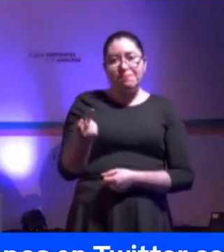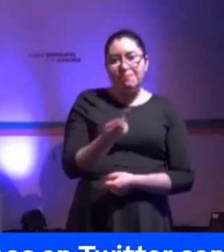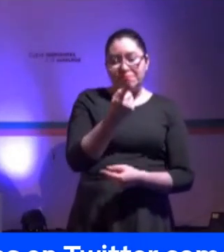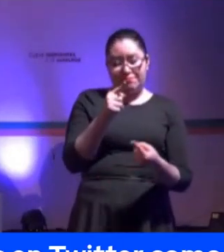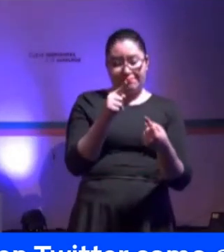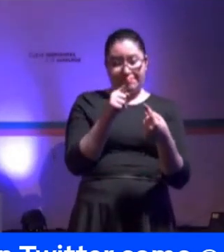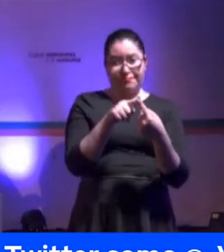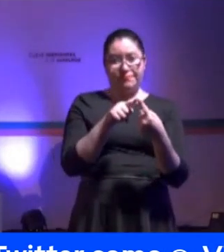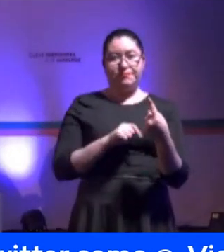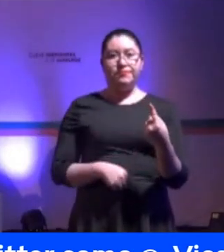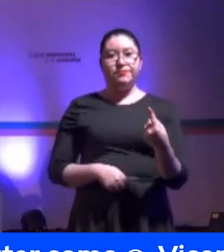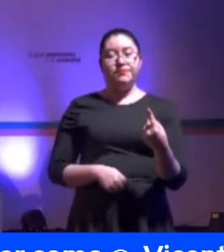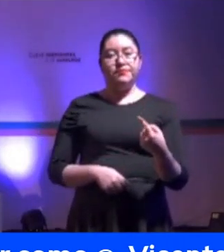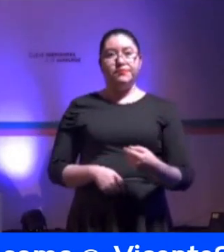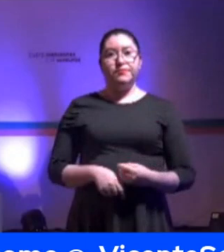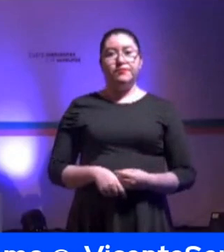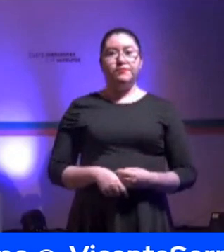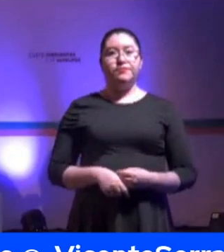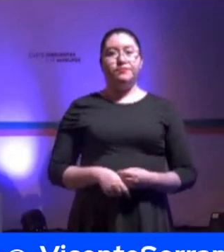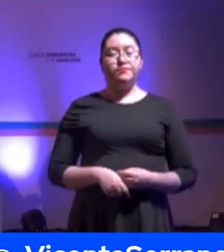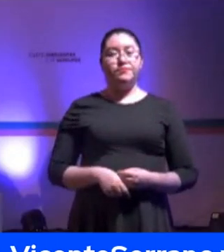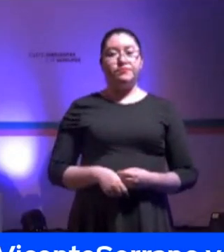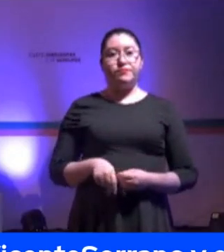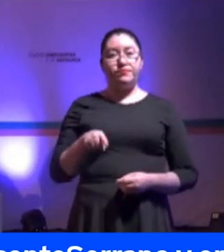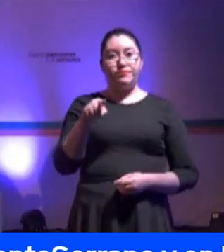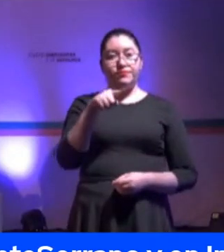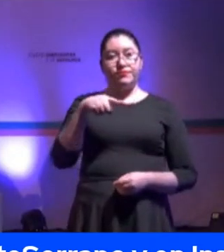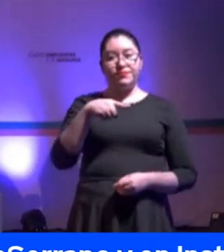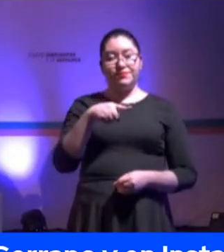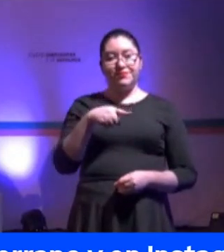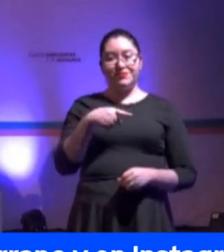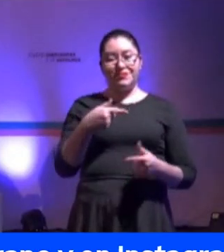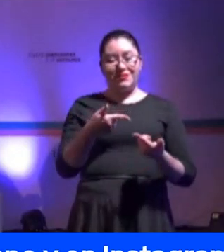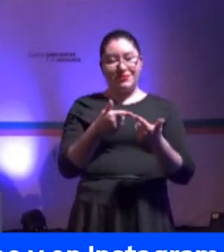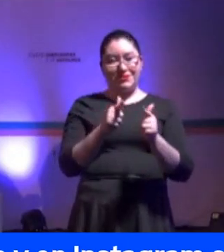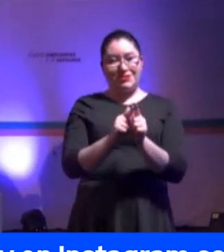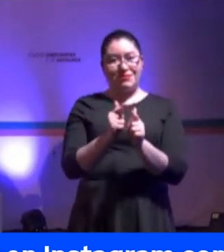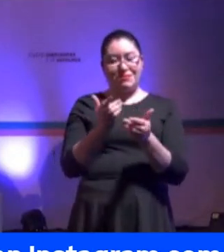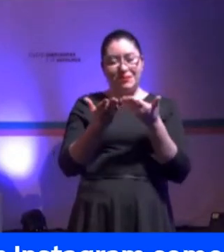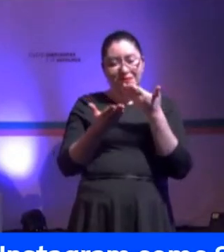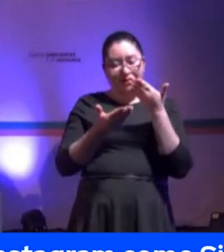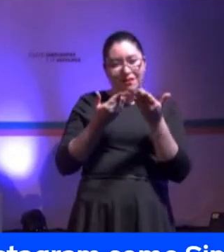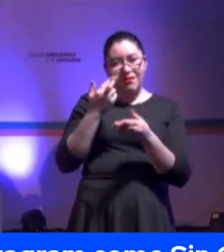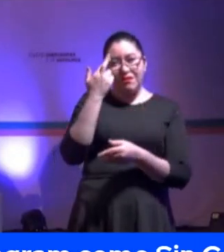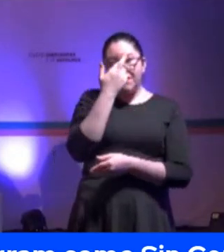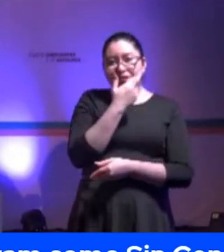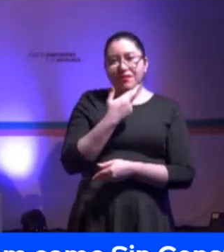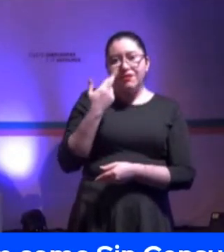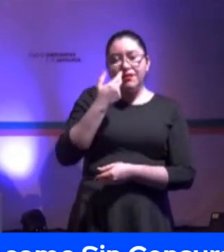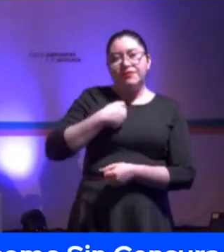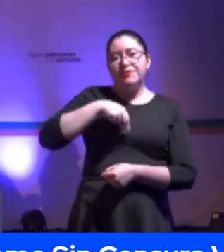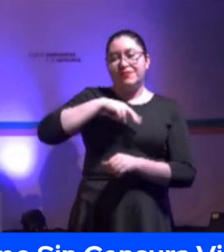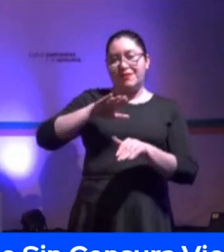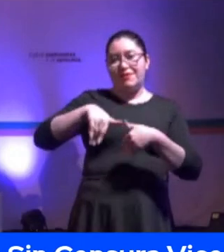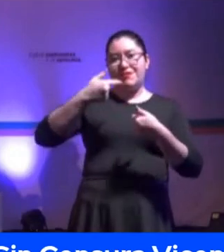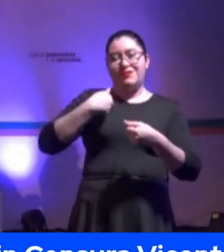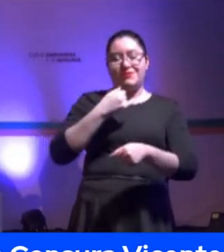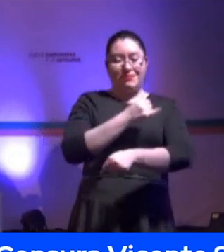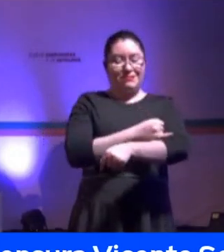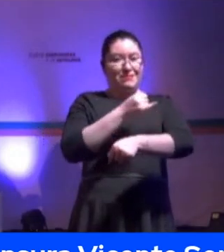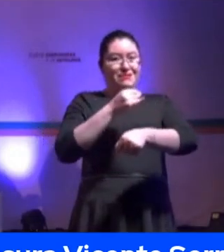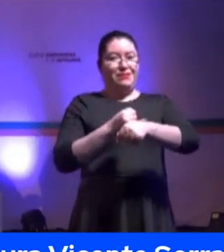Una, como integrantes de círculos de estudio, que luego participamos fuera, yo vengo de